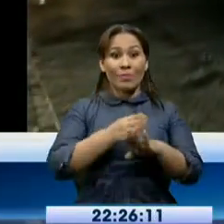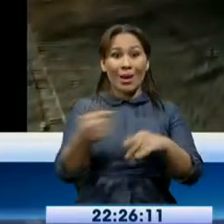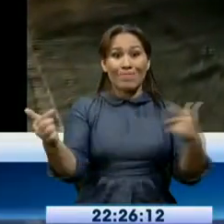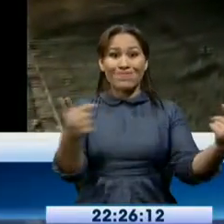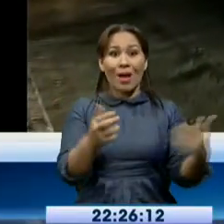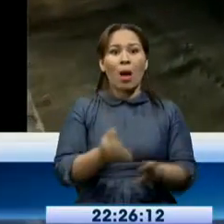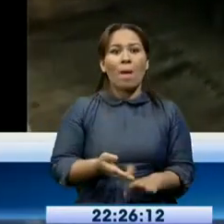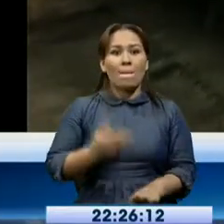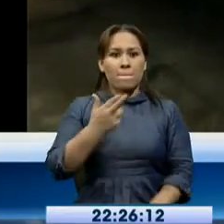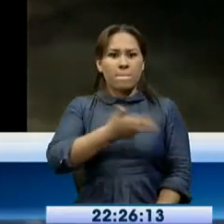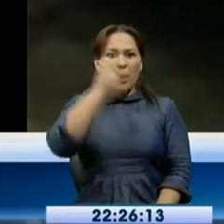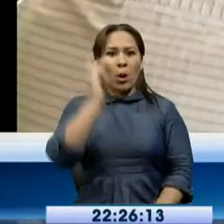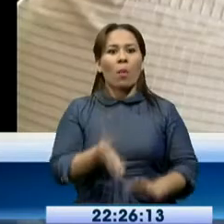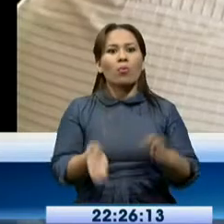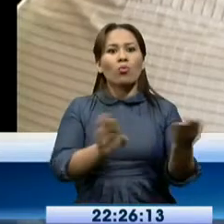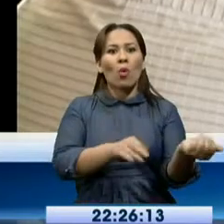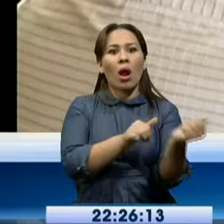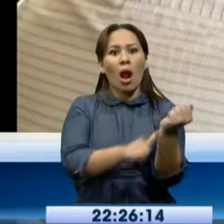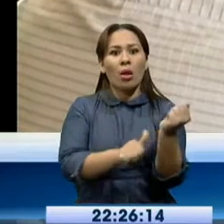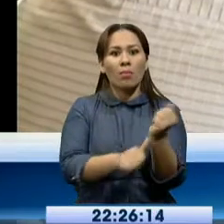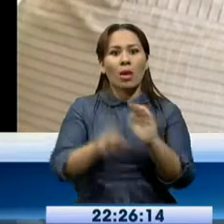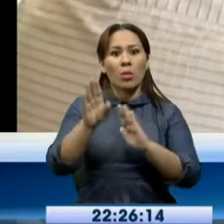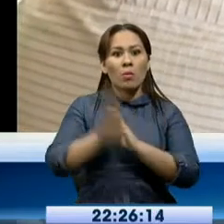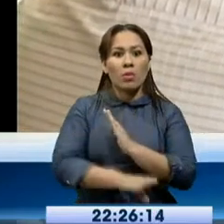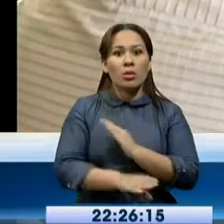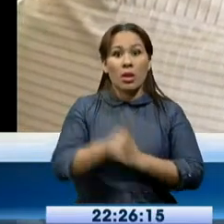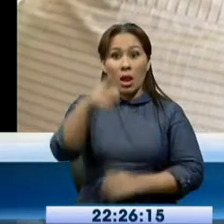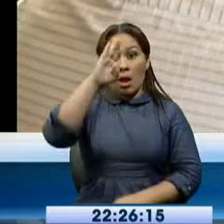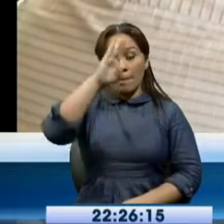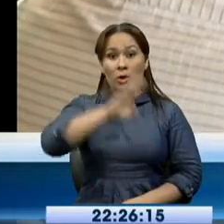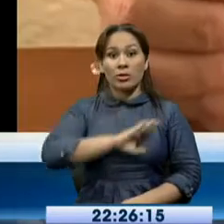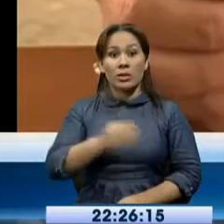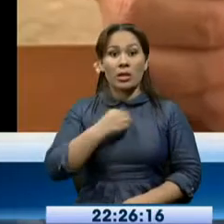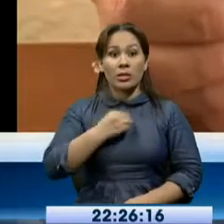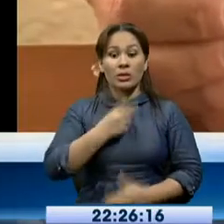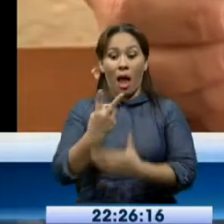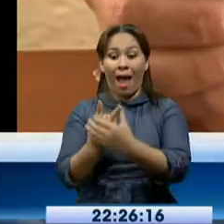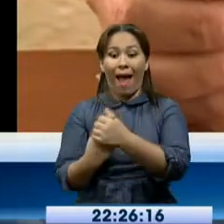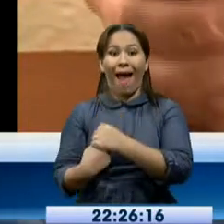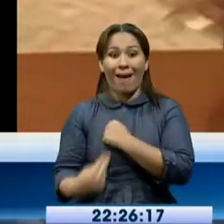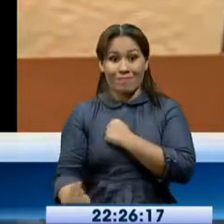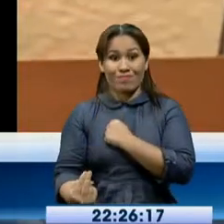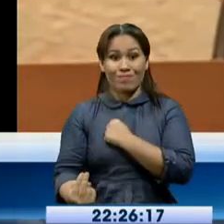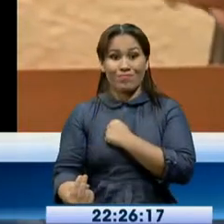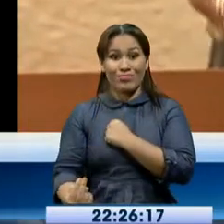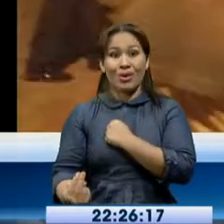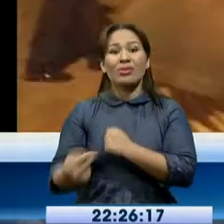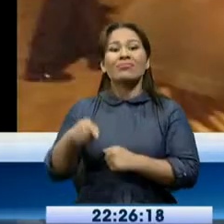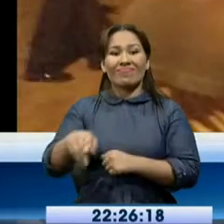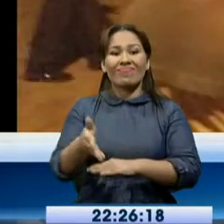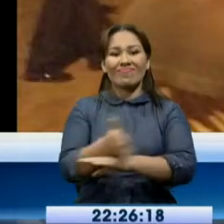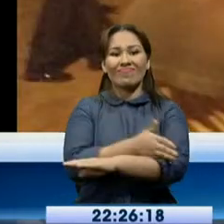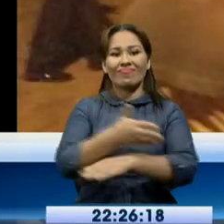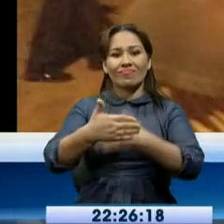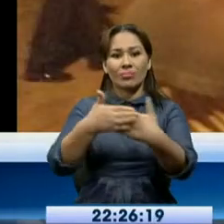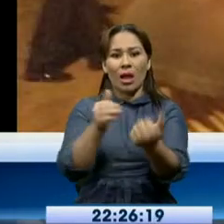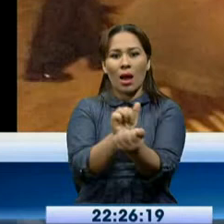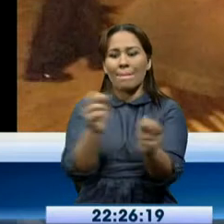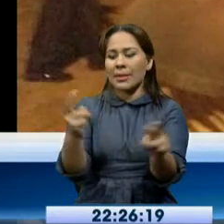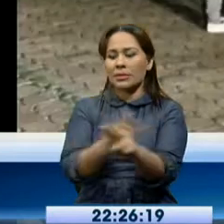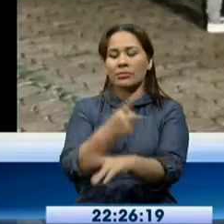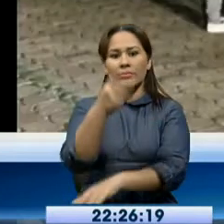terminó con la muerte del hermano menor. Según la policía, ambos tienen antecedentes por diferentes delitos. Por robo